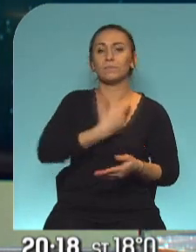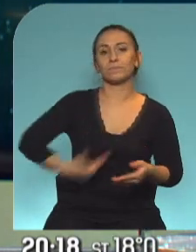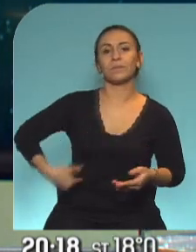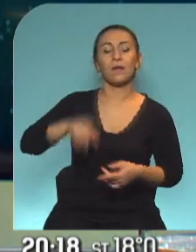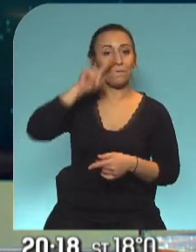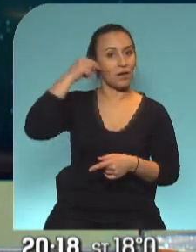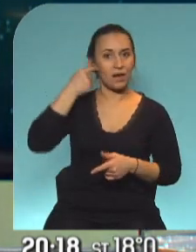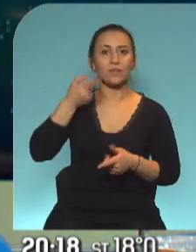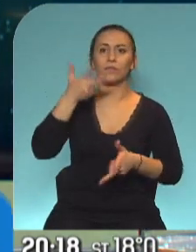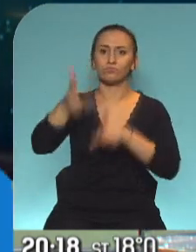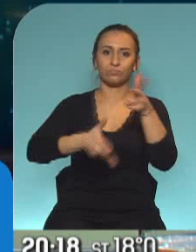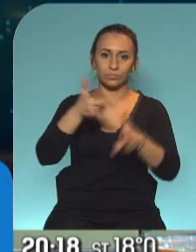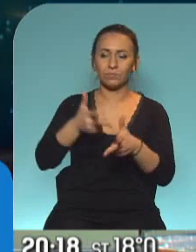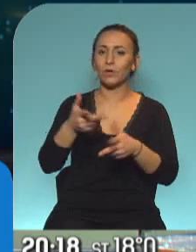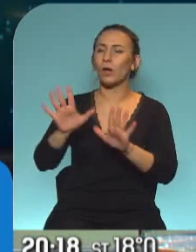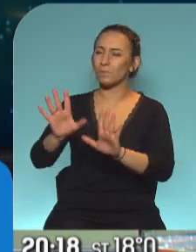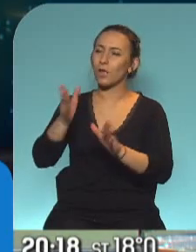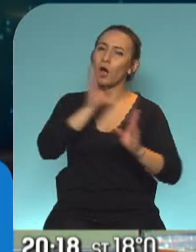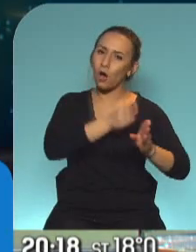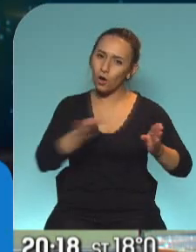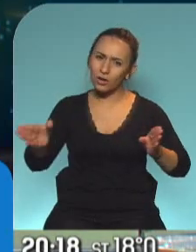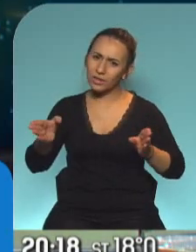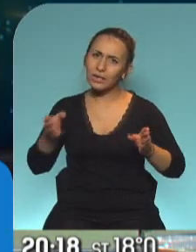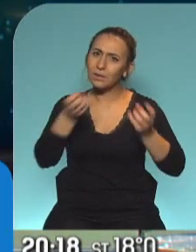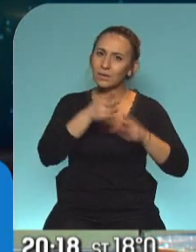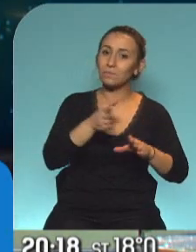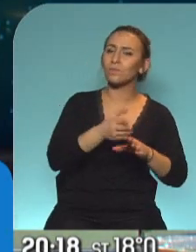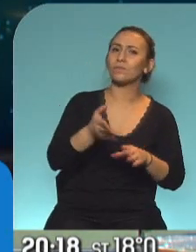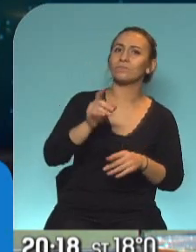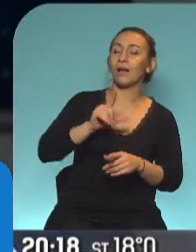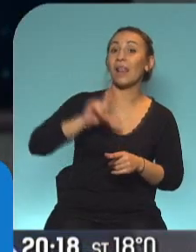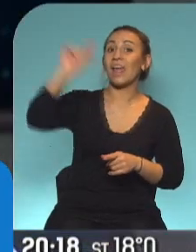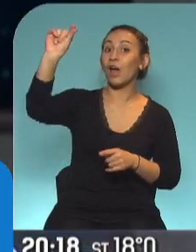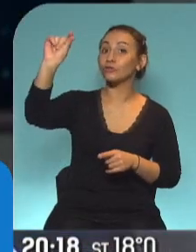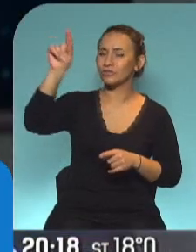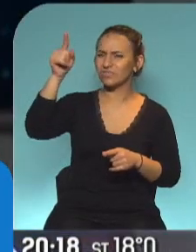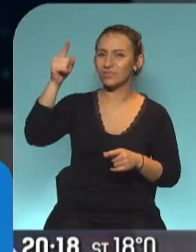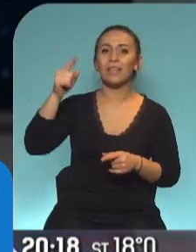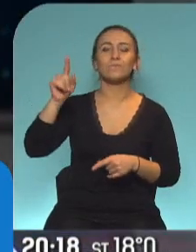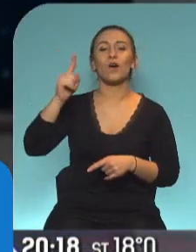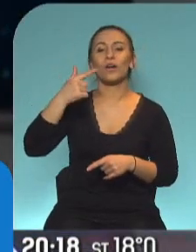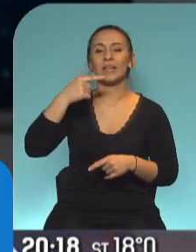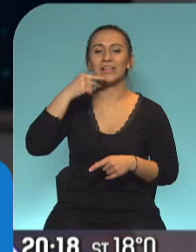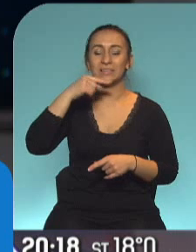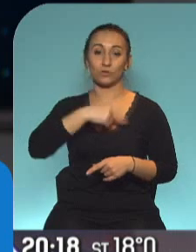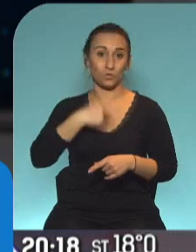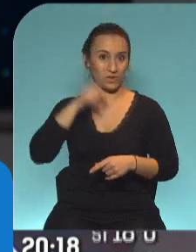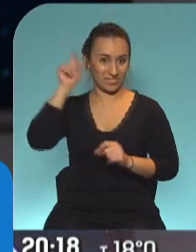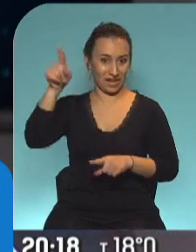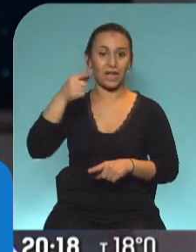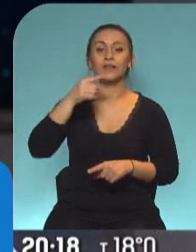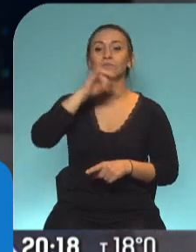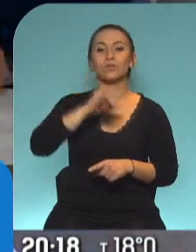empezamos primero por lo que ha sucedido allá lejos, en Zurich. Sí. Claro, porque Mauricio Macri tuvo